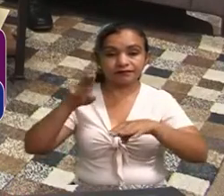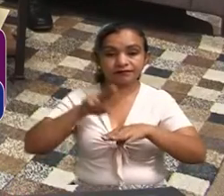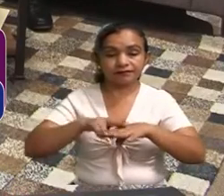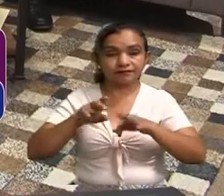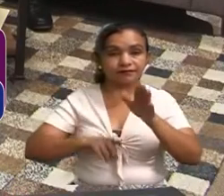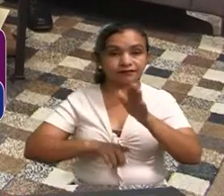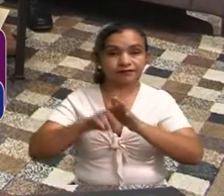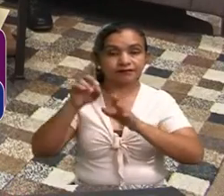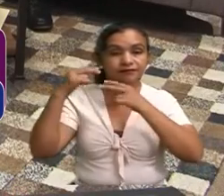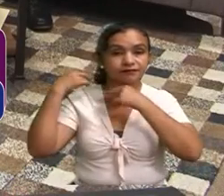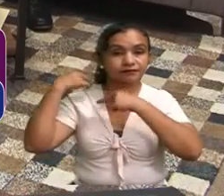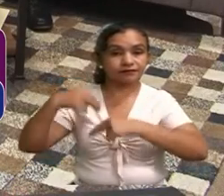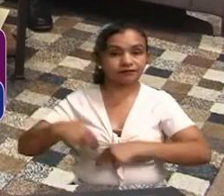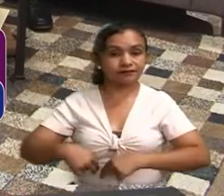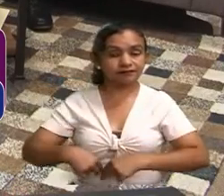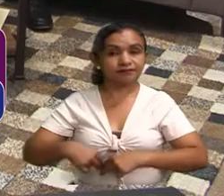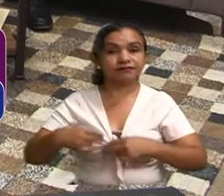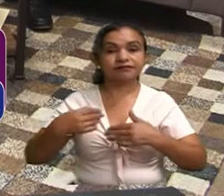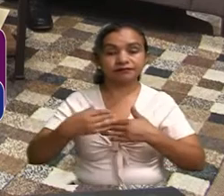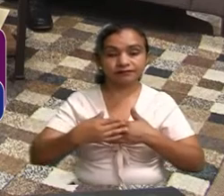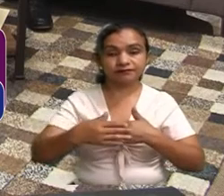a la inversa. Nosotros, cuando